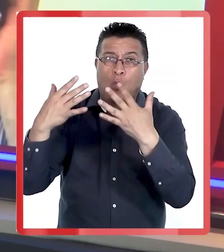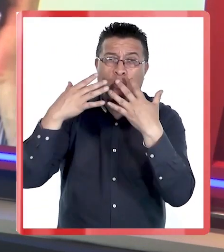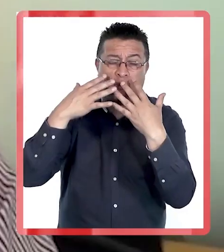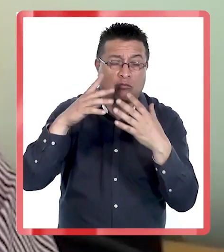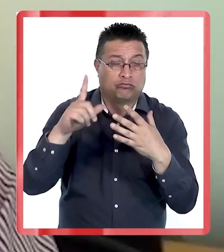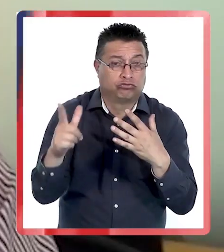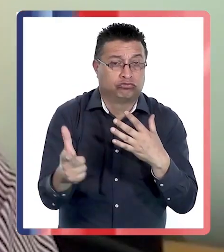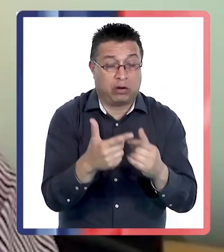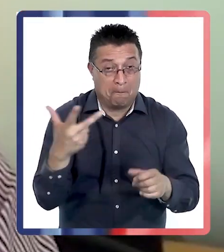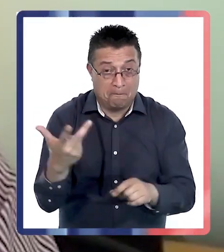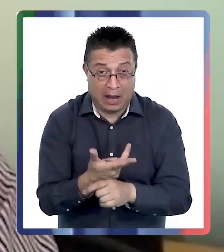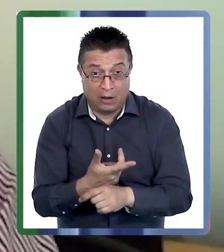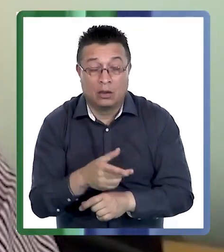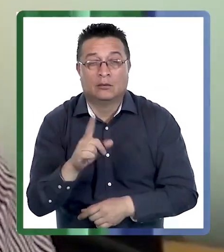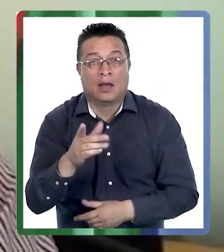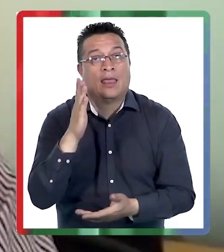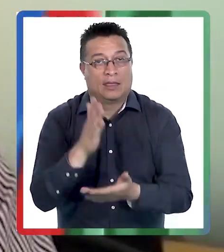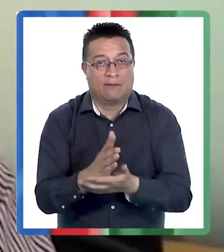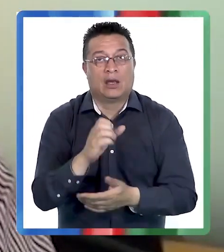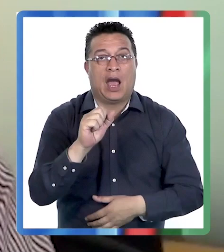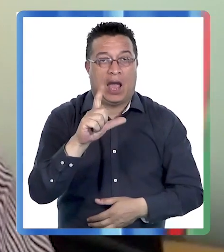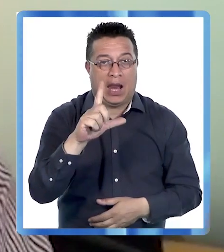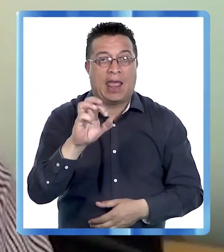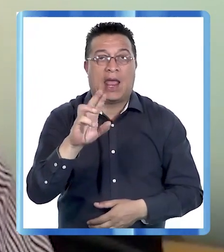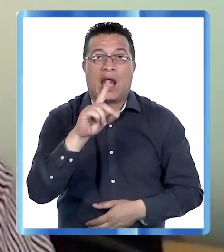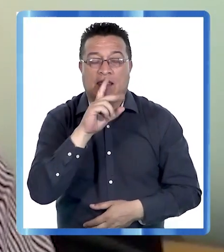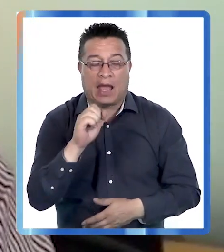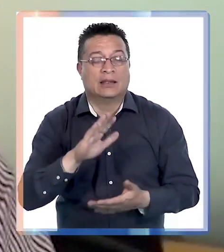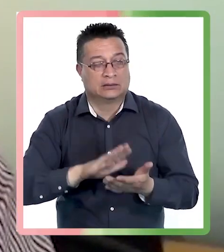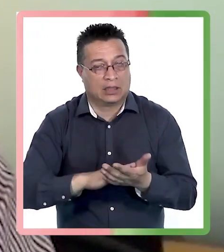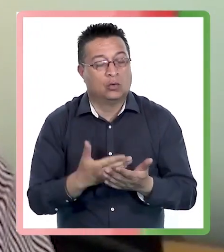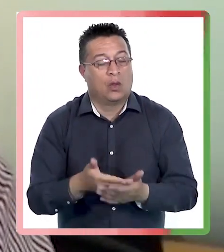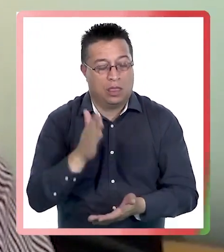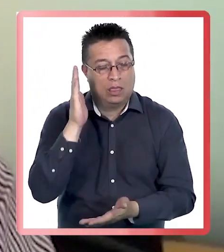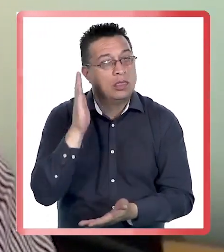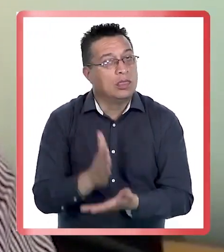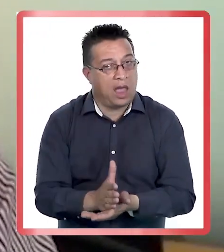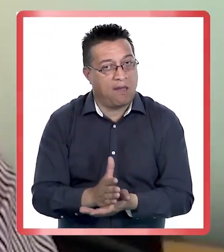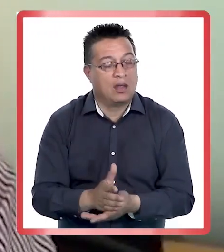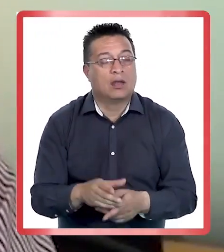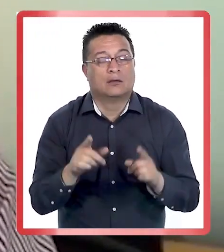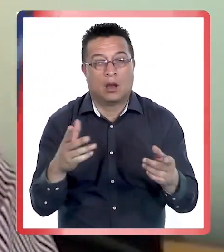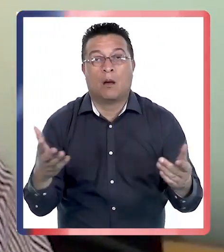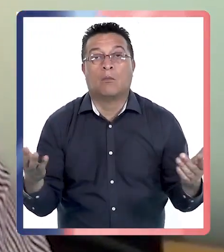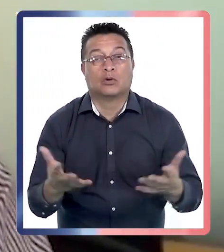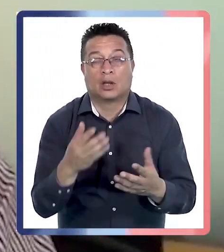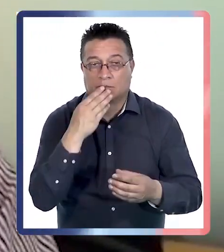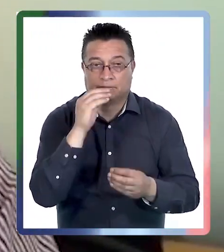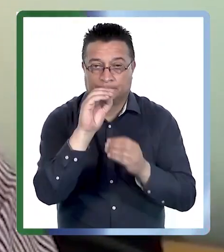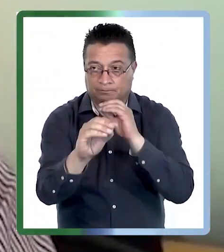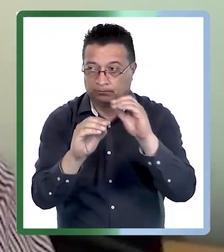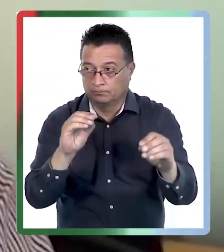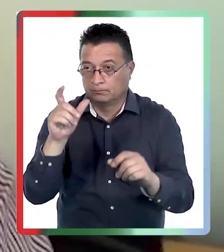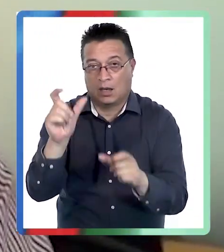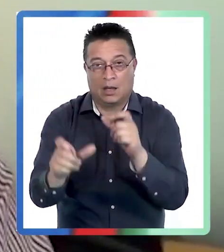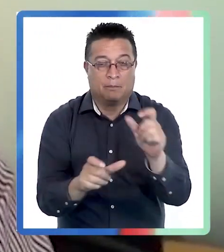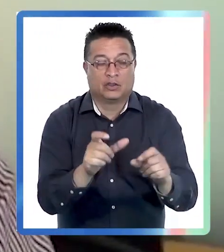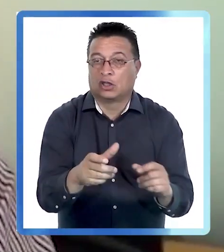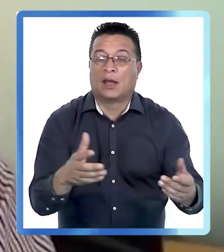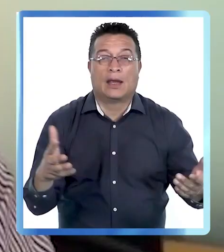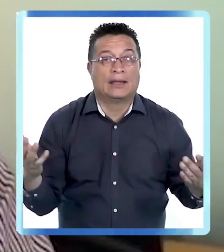prolongado? Creo que debe decretarse alerta sanitaria fundamentalmente para decirle a la